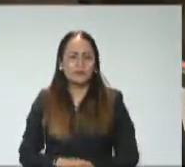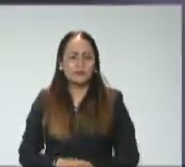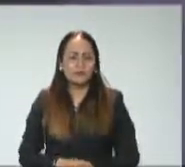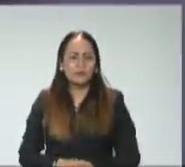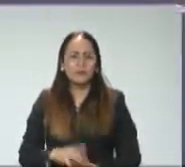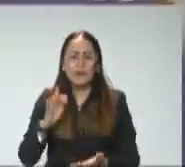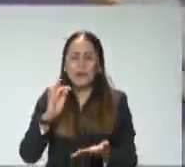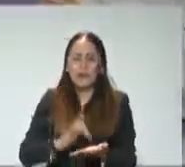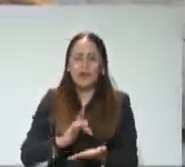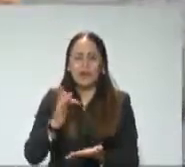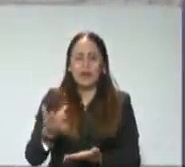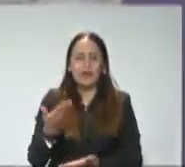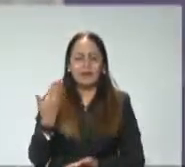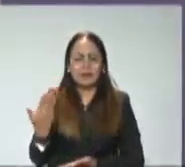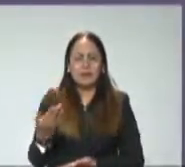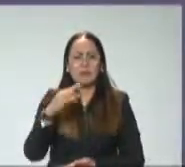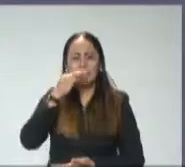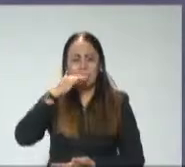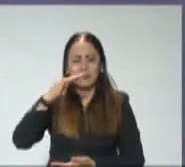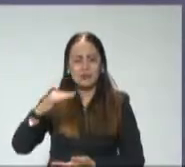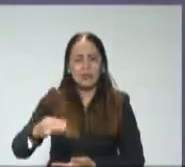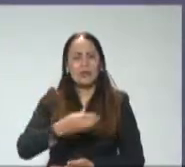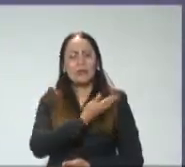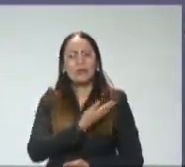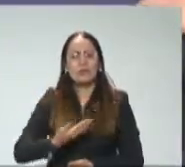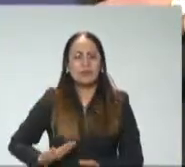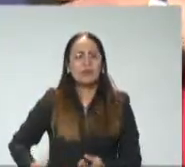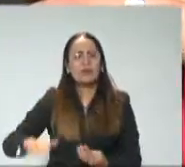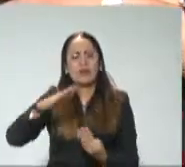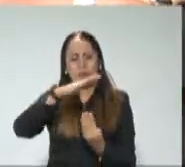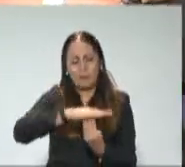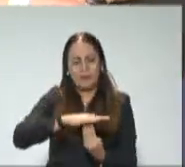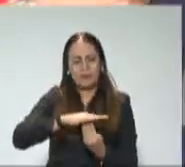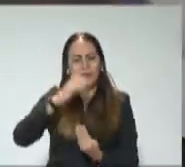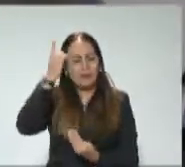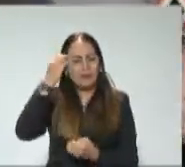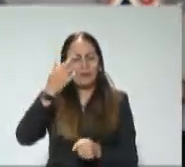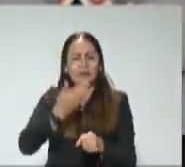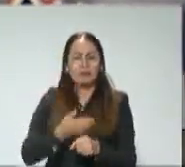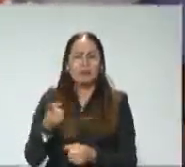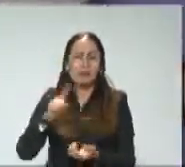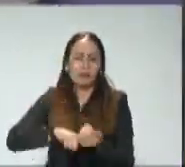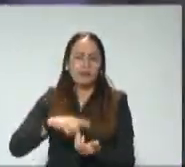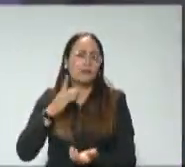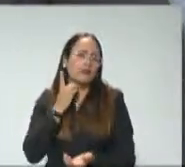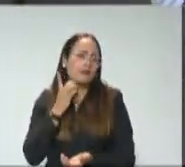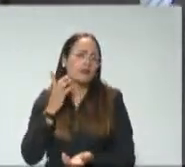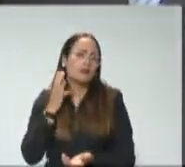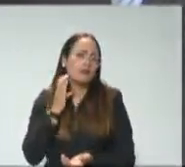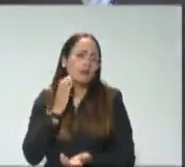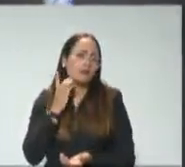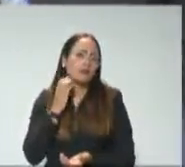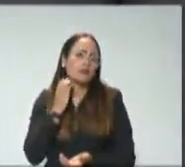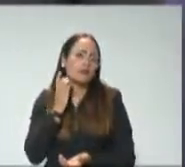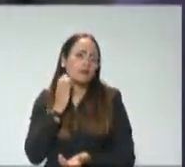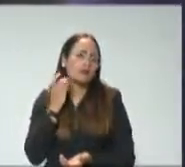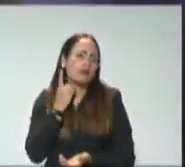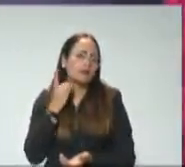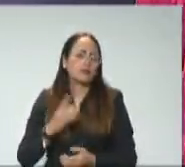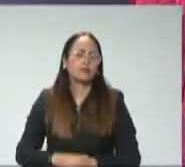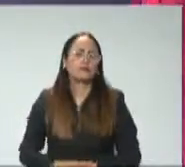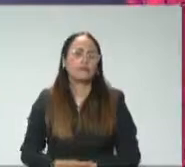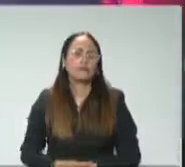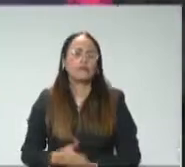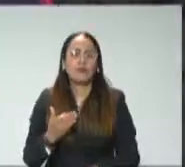agradecemos el mensaje de la presidenta de la mesa directiva de la cámara de diputados es